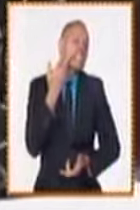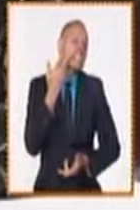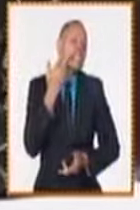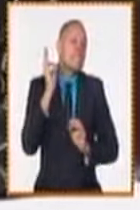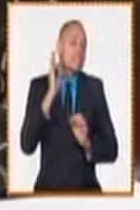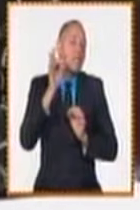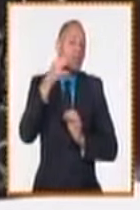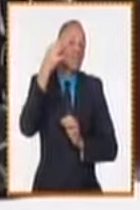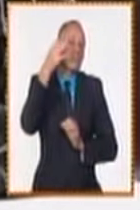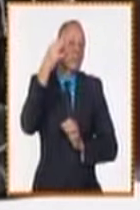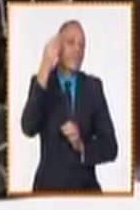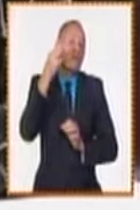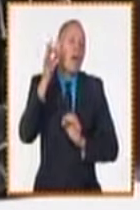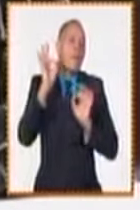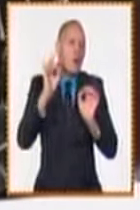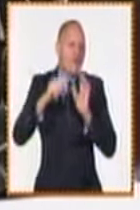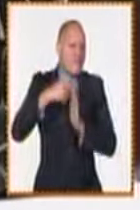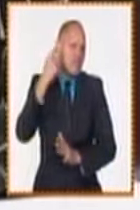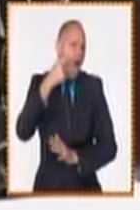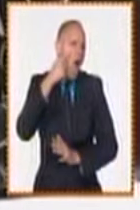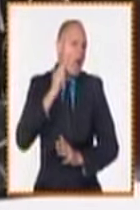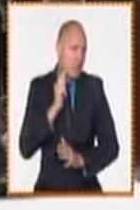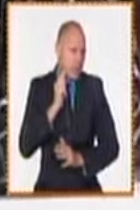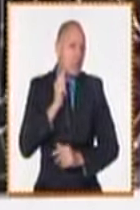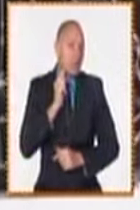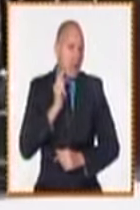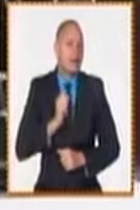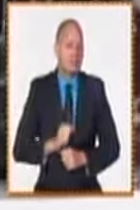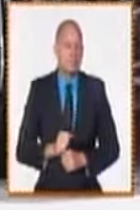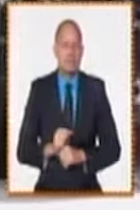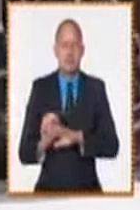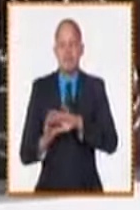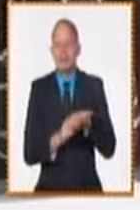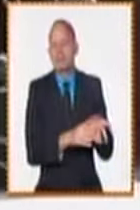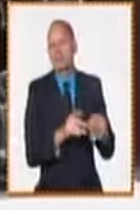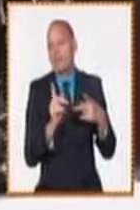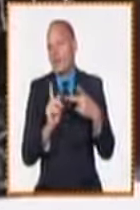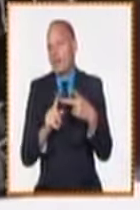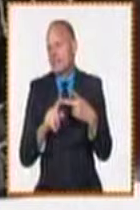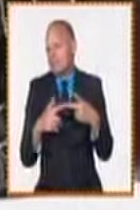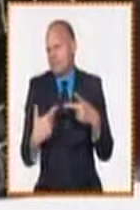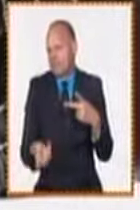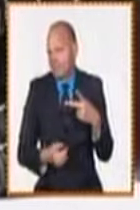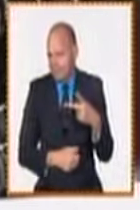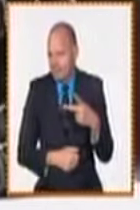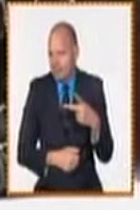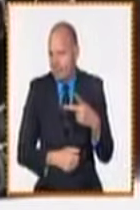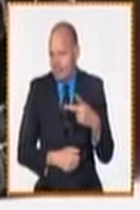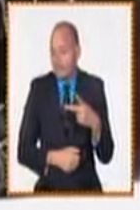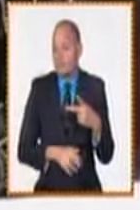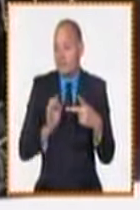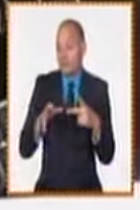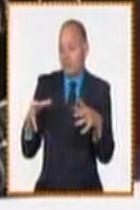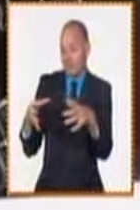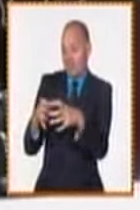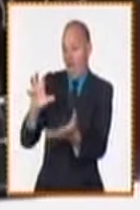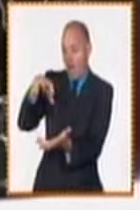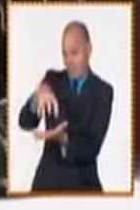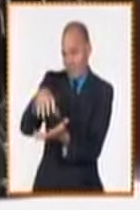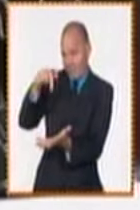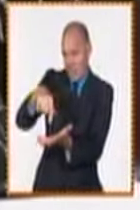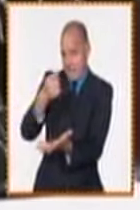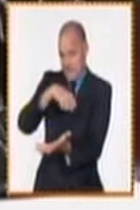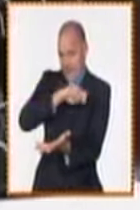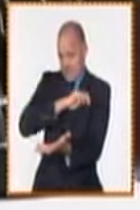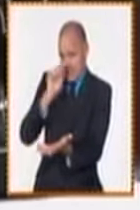es un episodio muy significativo. El otro fue la manera en que se rindió el cuartel de infantería, donde se empleó